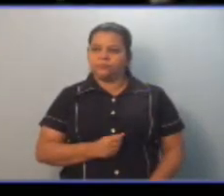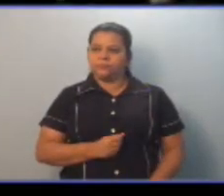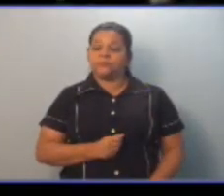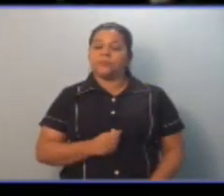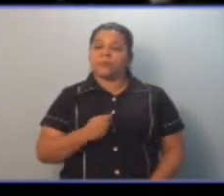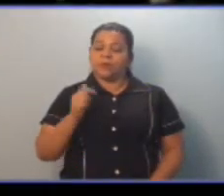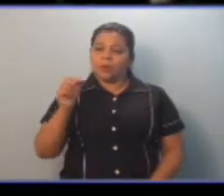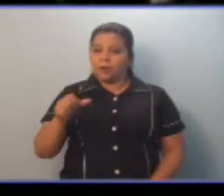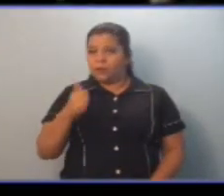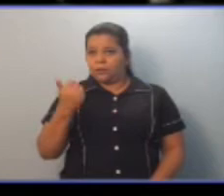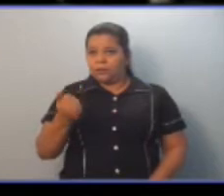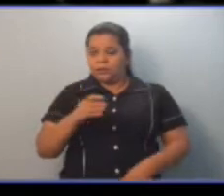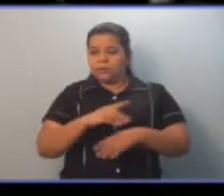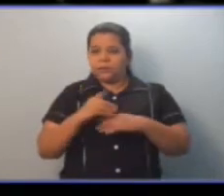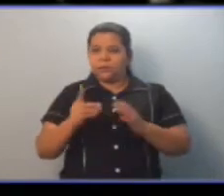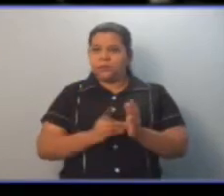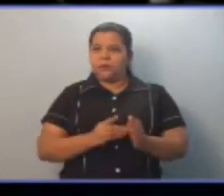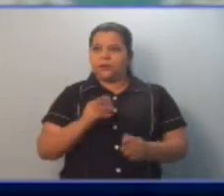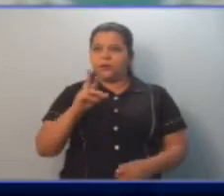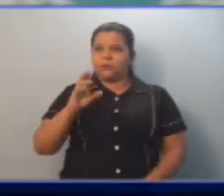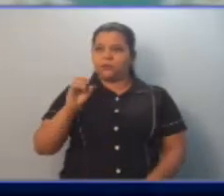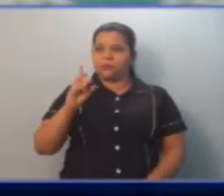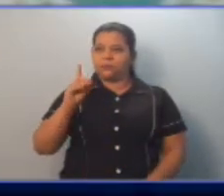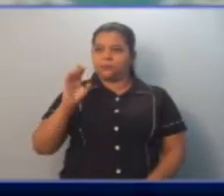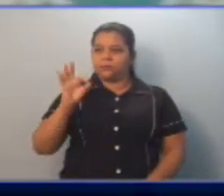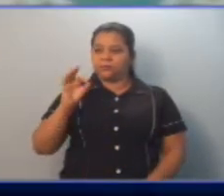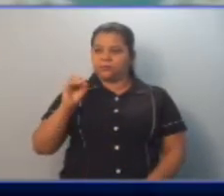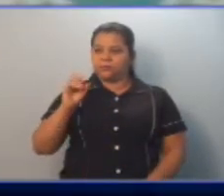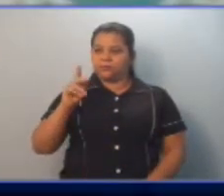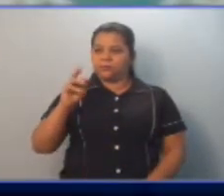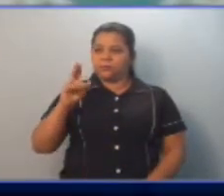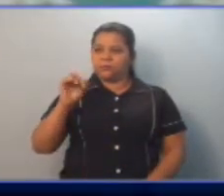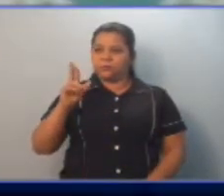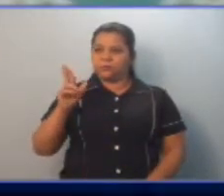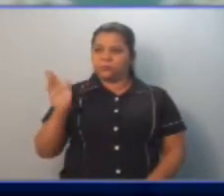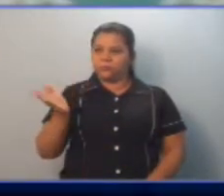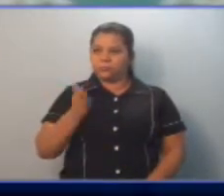Seguiría en el orden, diputado Rodolfo Antonio Parker.